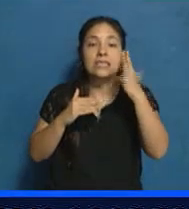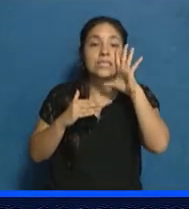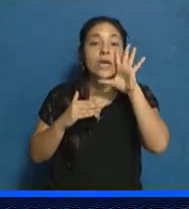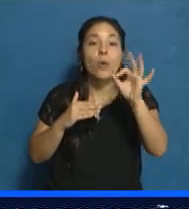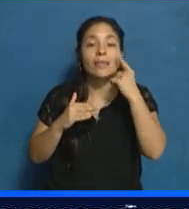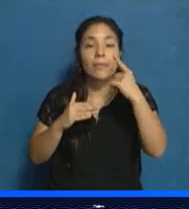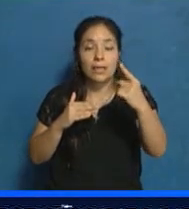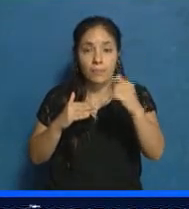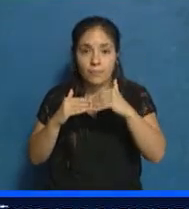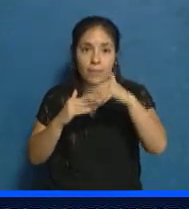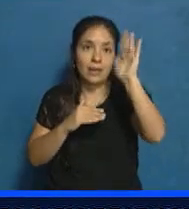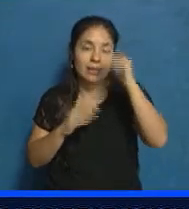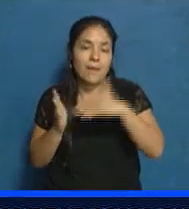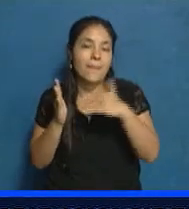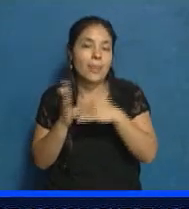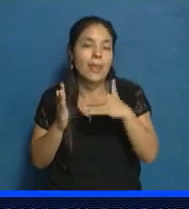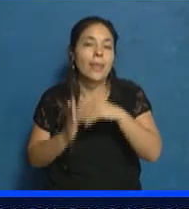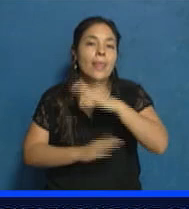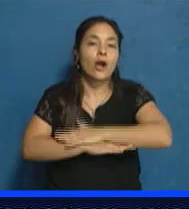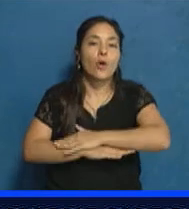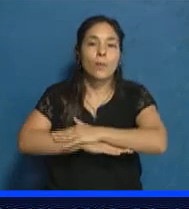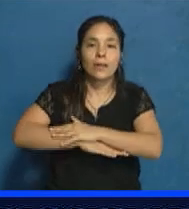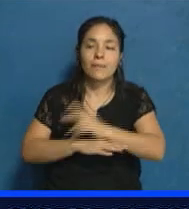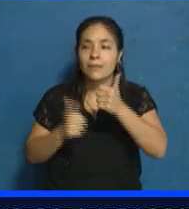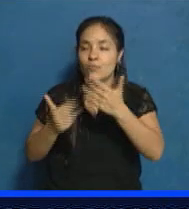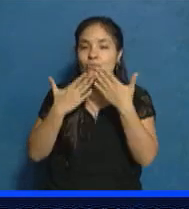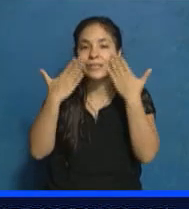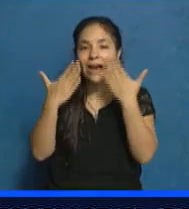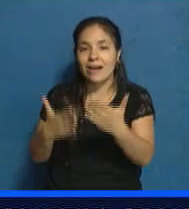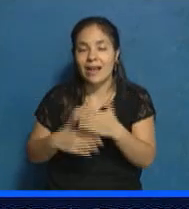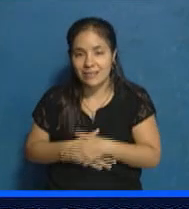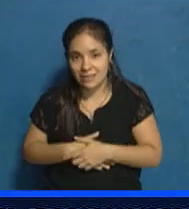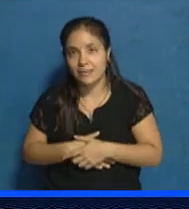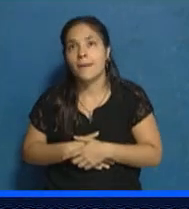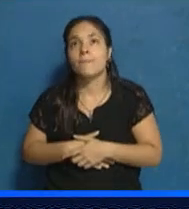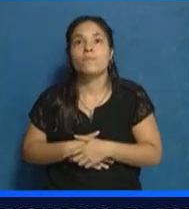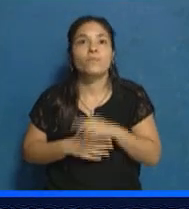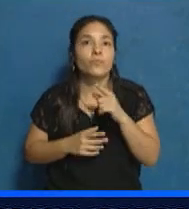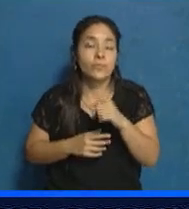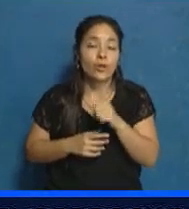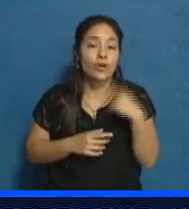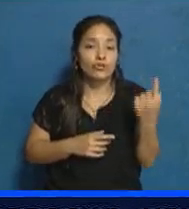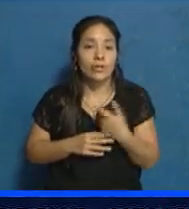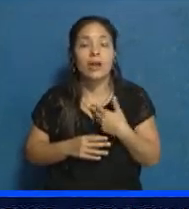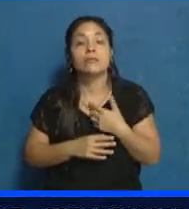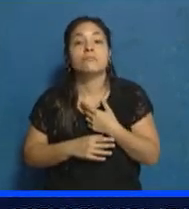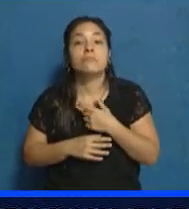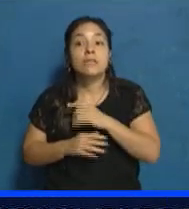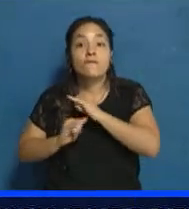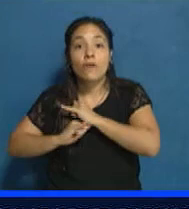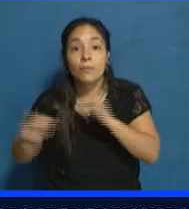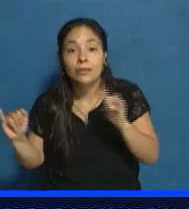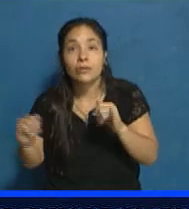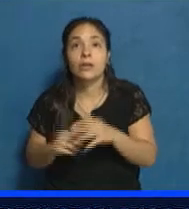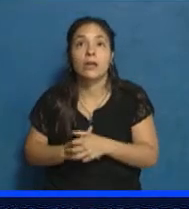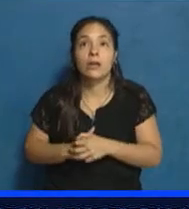adelante, dependiendo cuál ha sido la conducta que se ha efectuado. Bárbara, gracias. No, gracias a ustedes. Vos sabés, Eva, que nosotros salimos a la calle cuando nos enteramos de la aprobación de